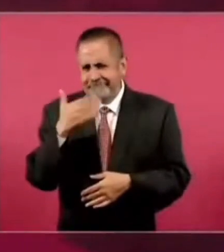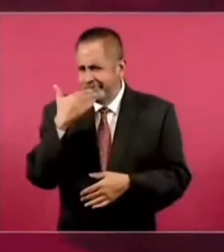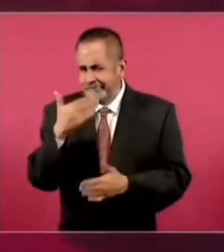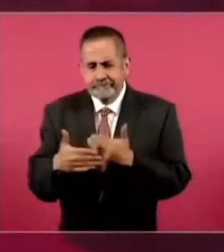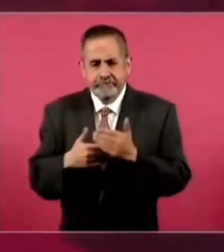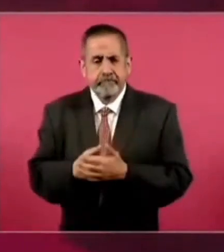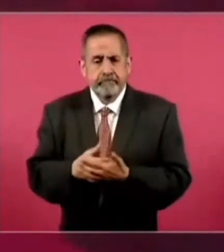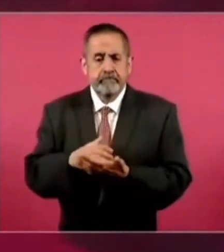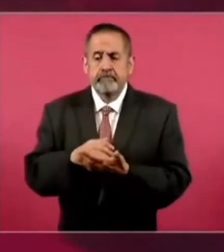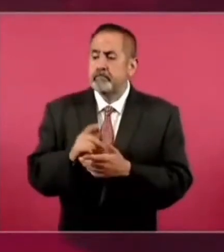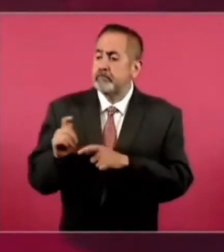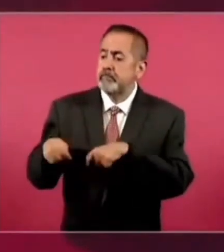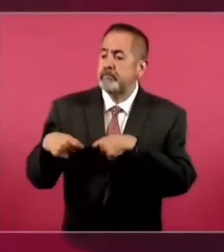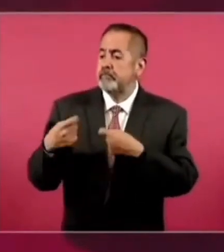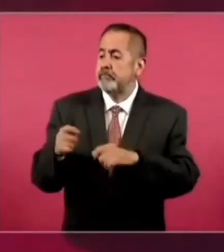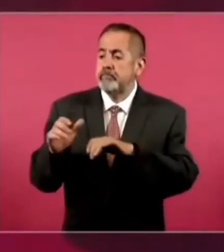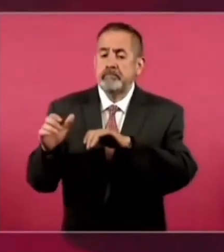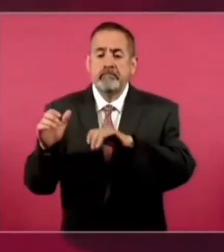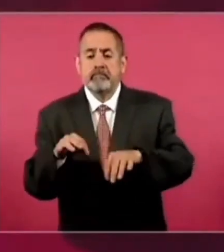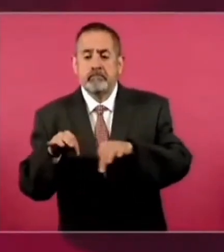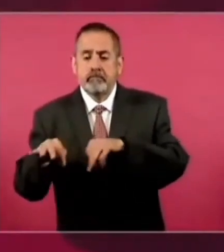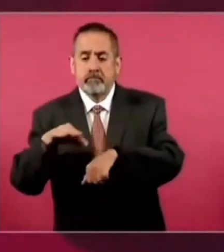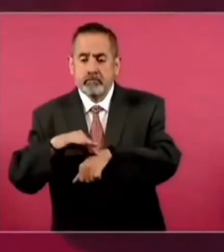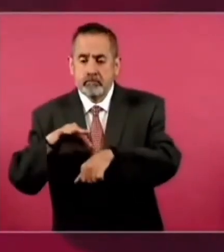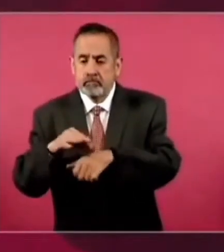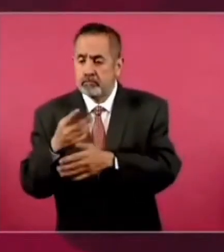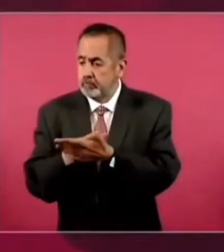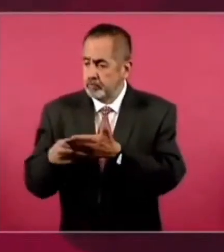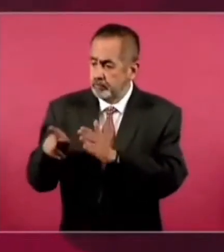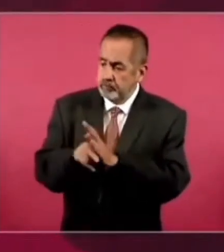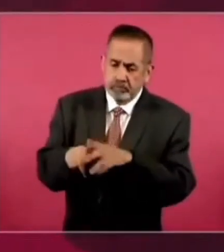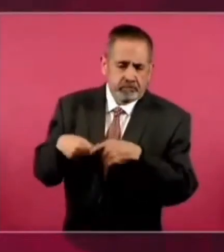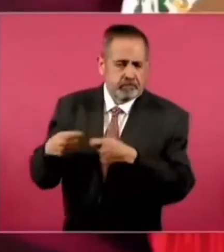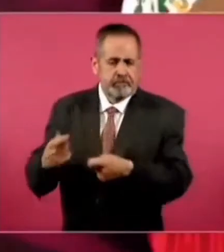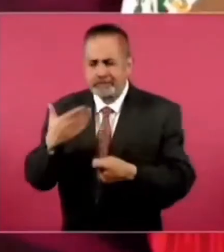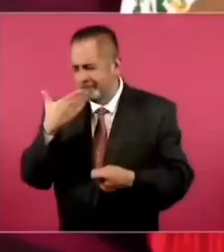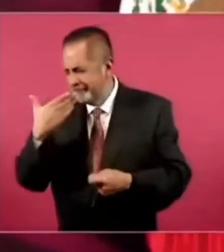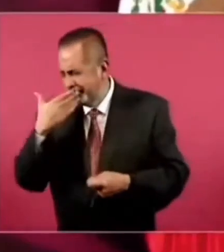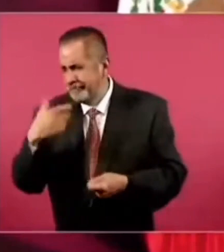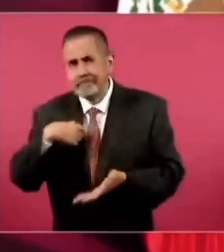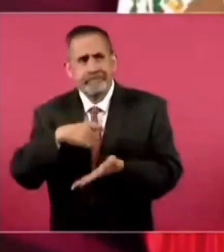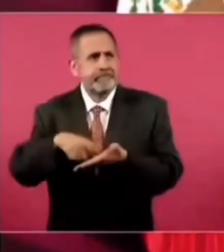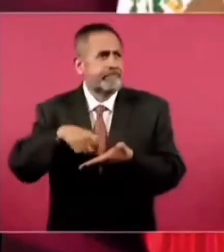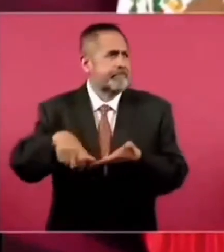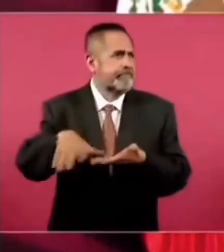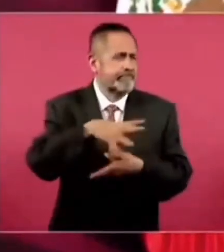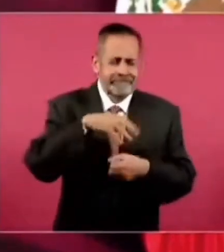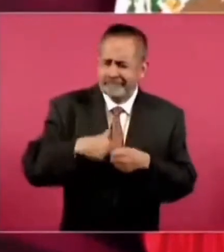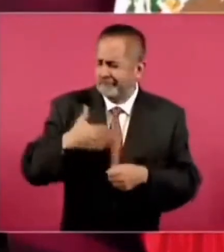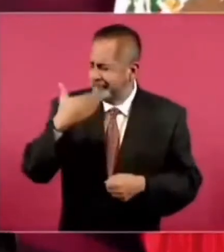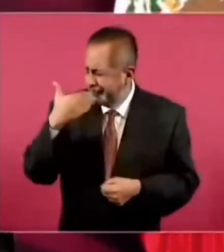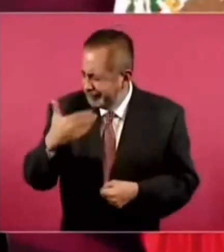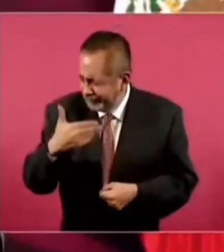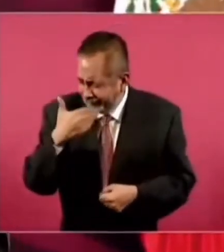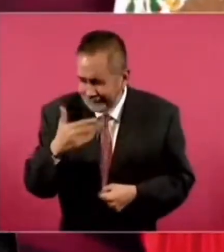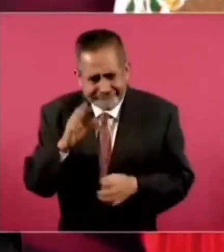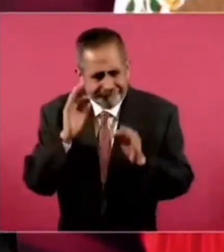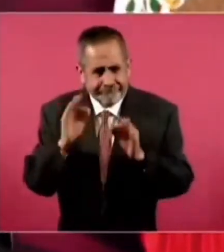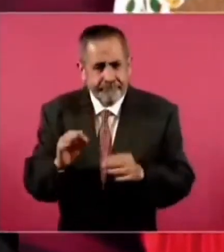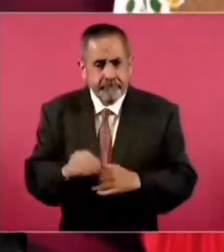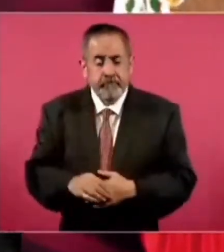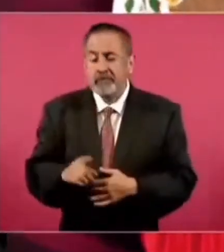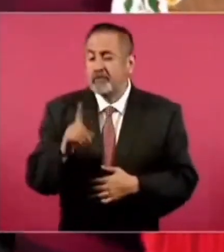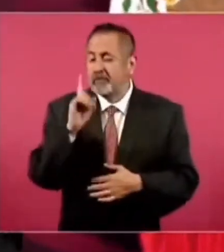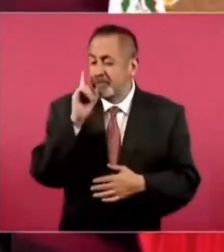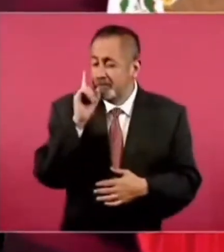la contratación de los médicos, la compra de los equipos. Lo que